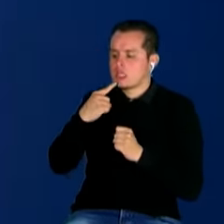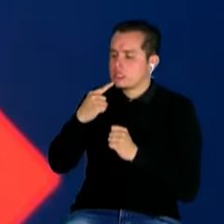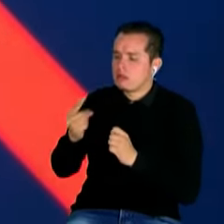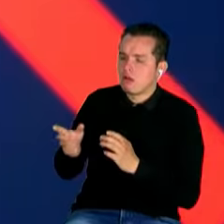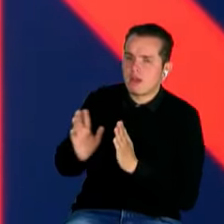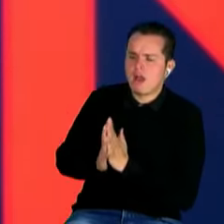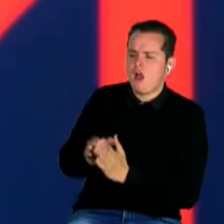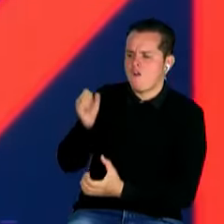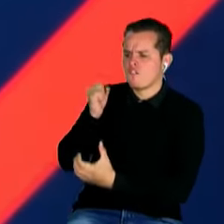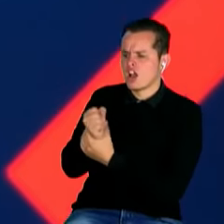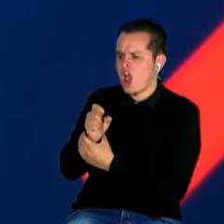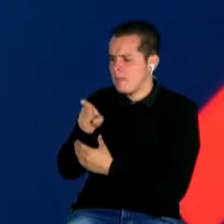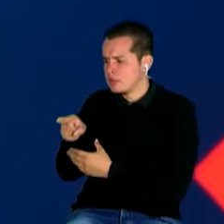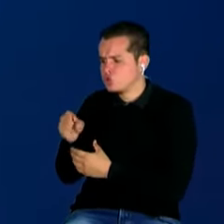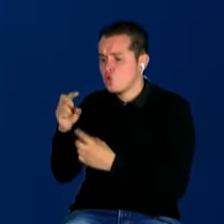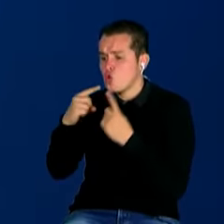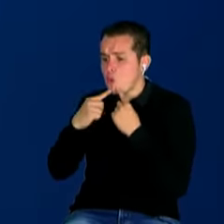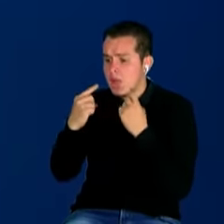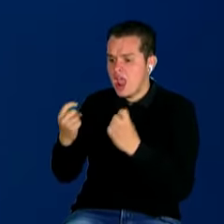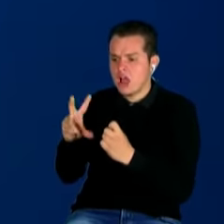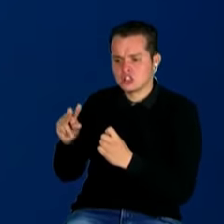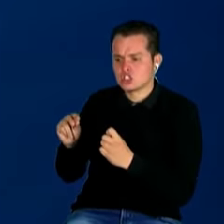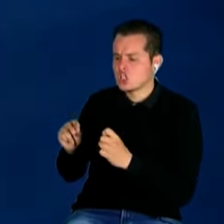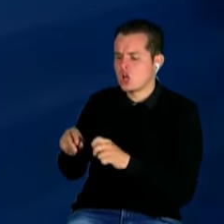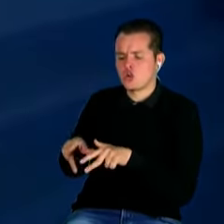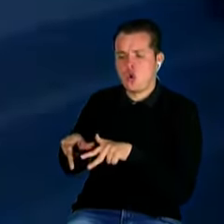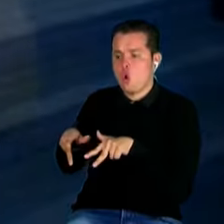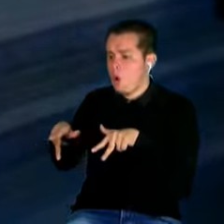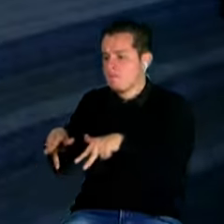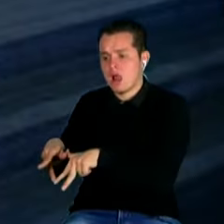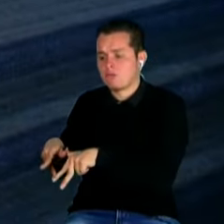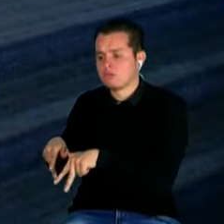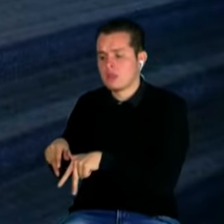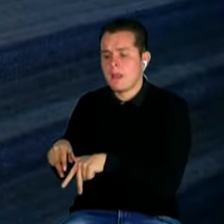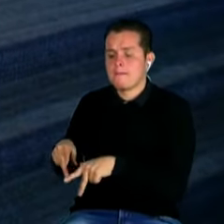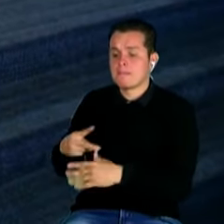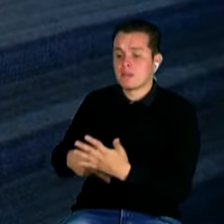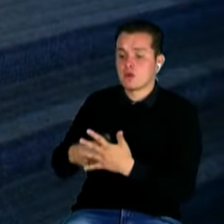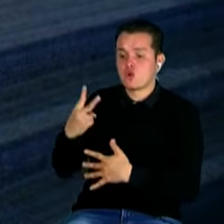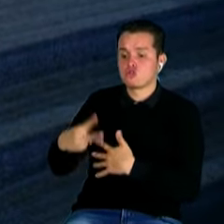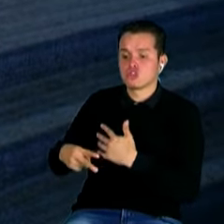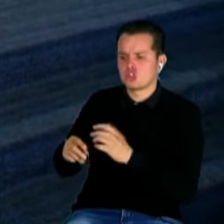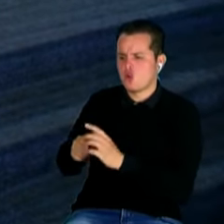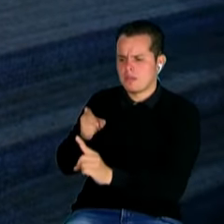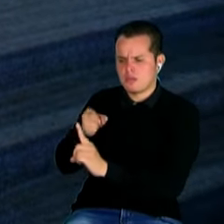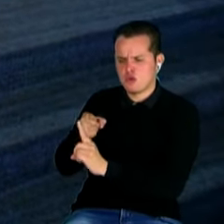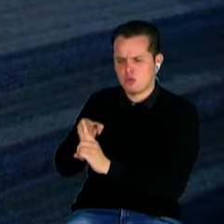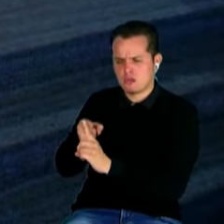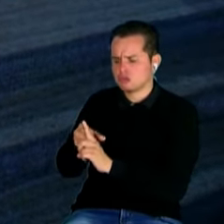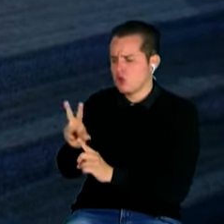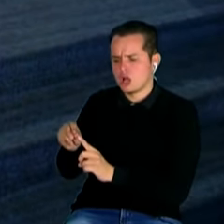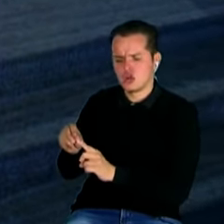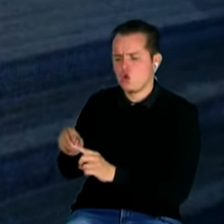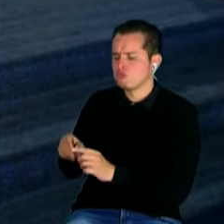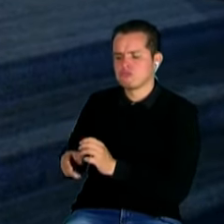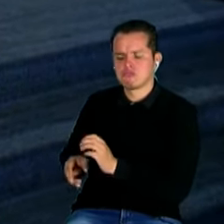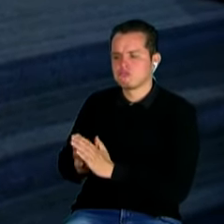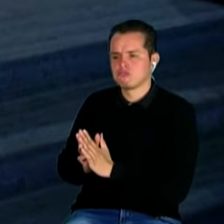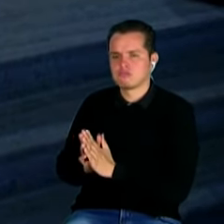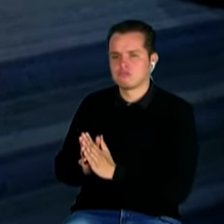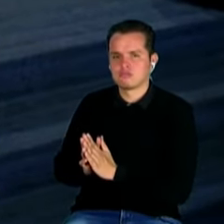que: Abraham, a causa de tus pecados ya no caminaré contigo, y ya mi proyecto, mi propósito contigo ya no va